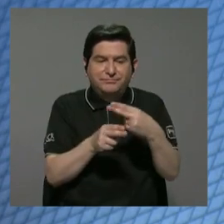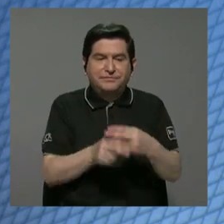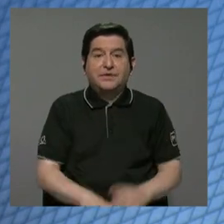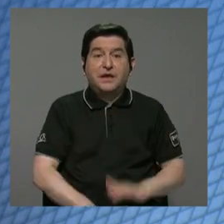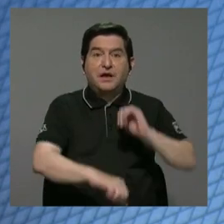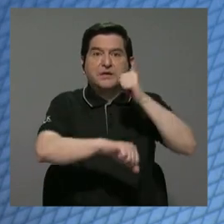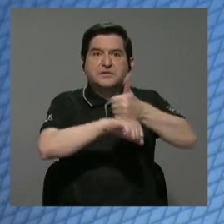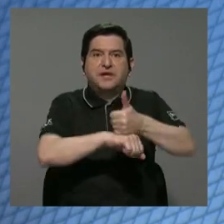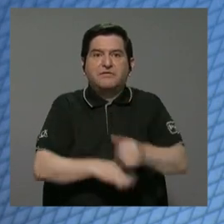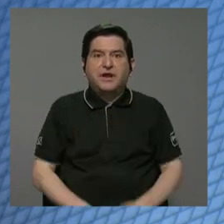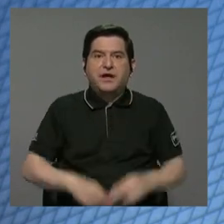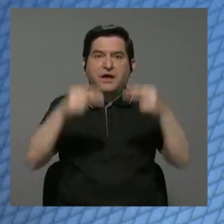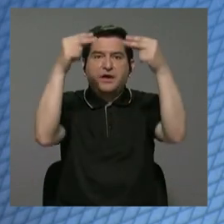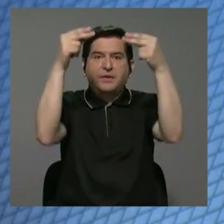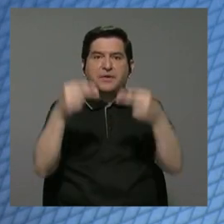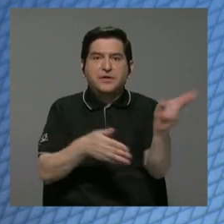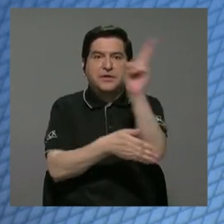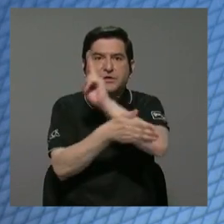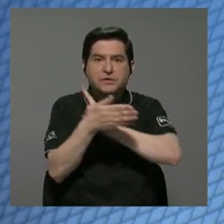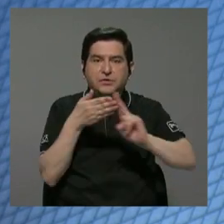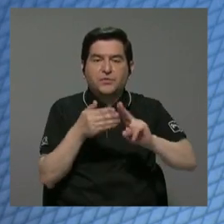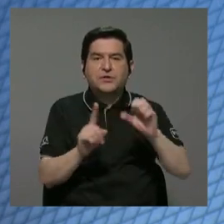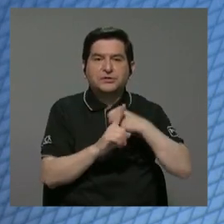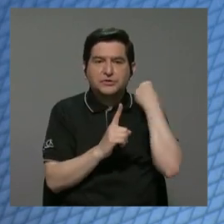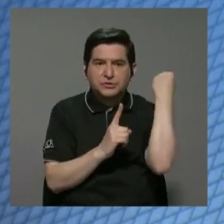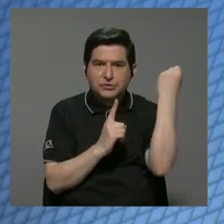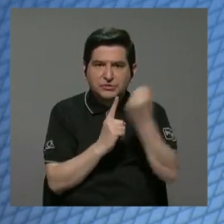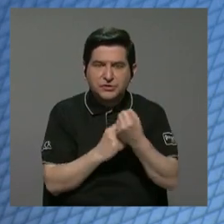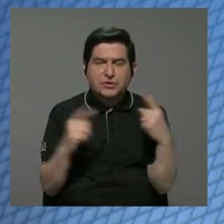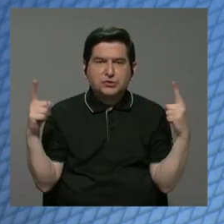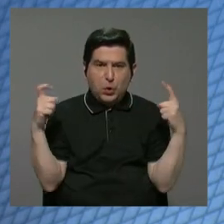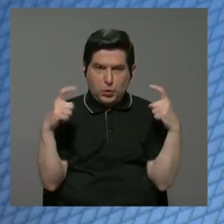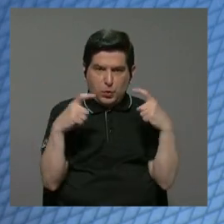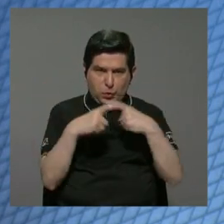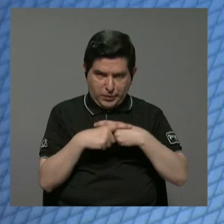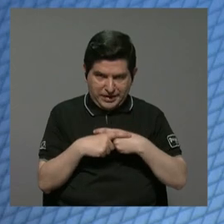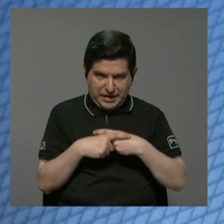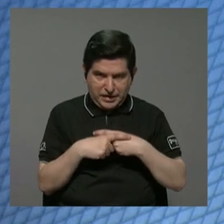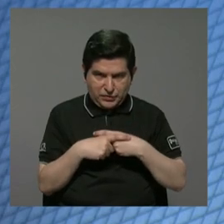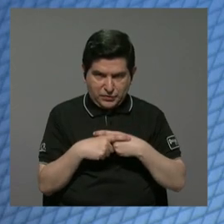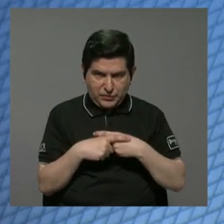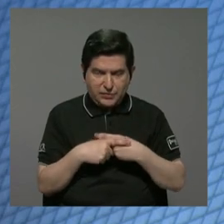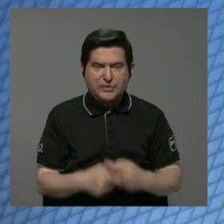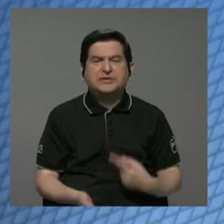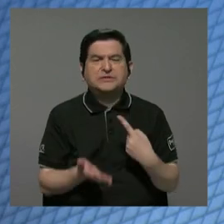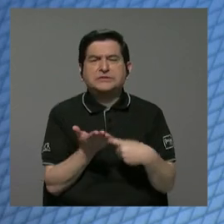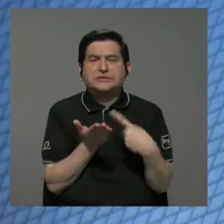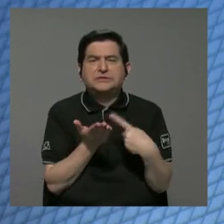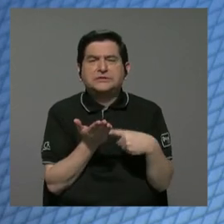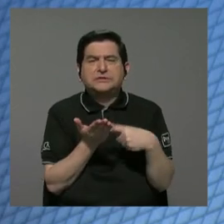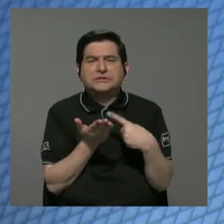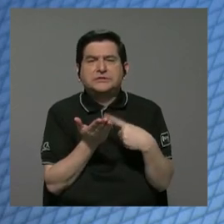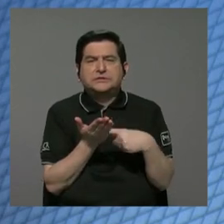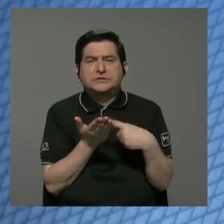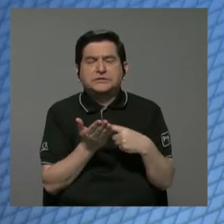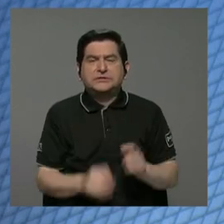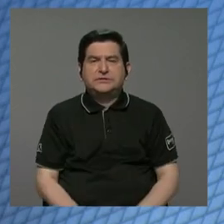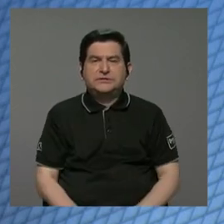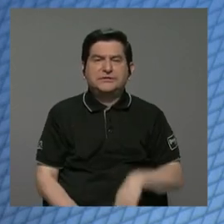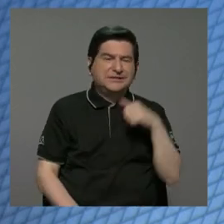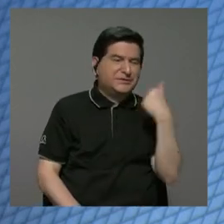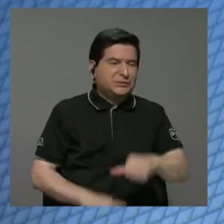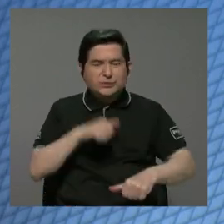definir el presupuesto de las universidades siempre ha sido un asunto complejo, siempre hay una discusión, un estira y